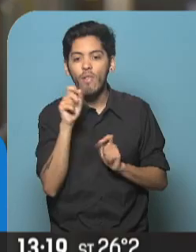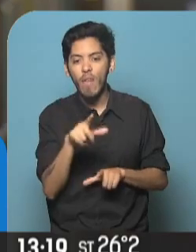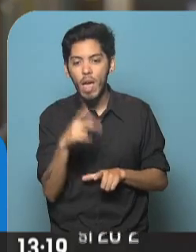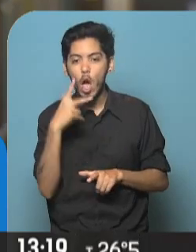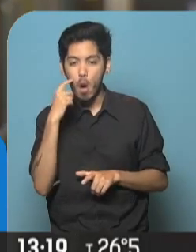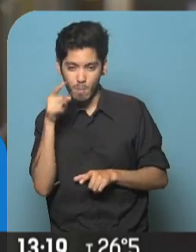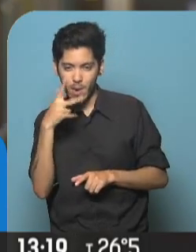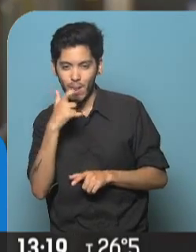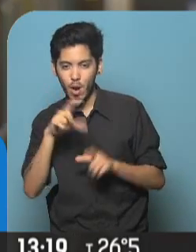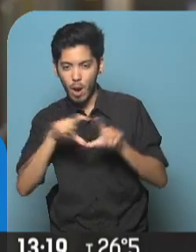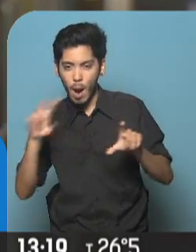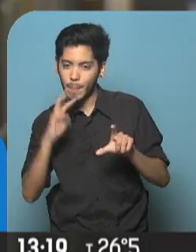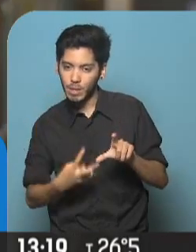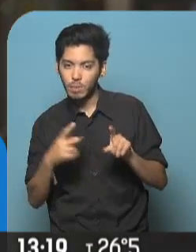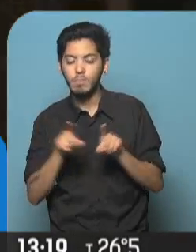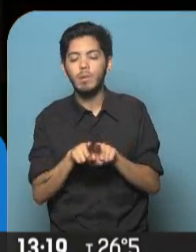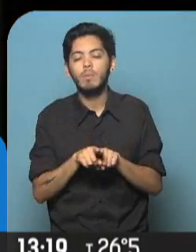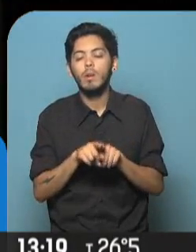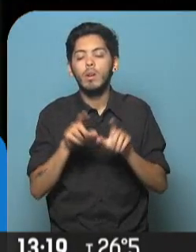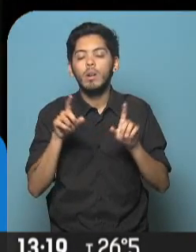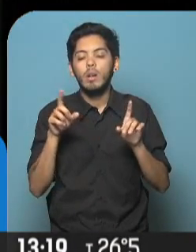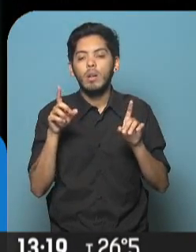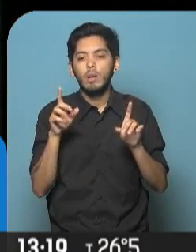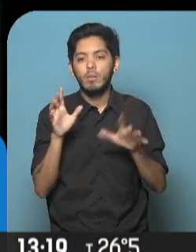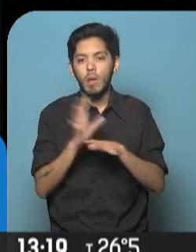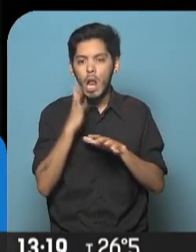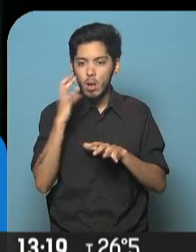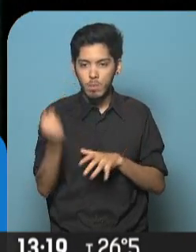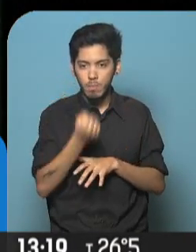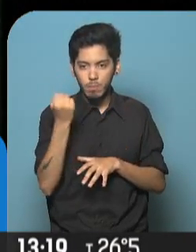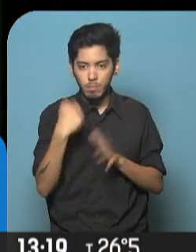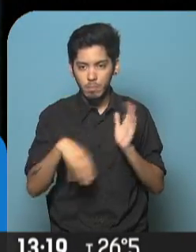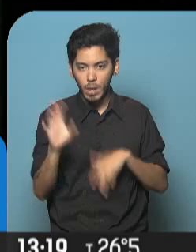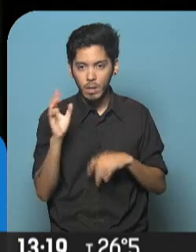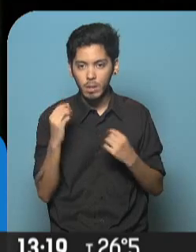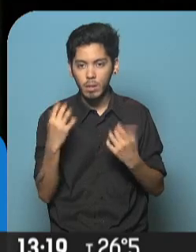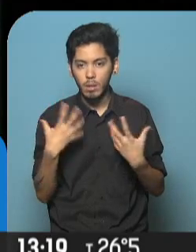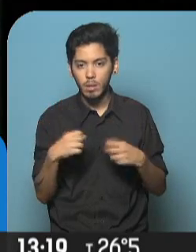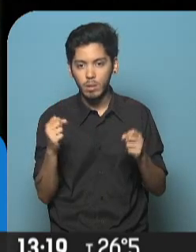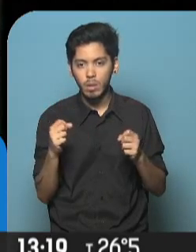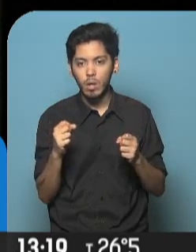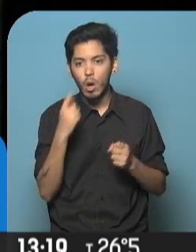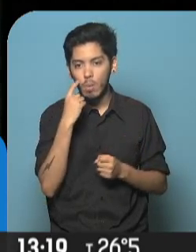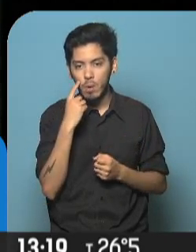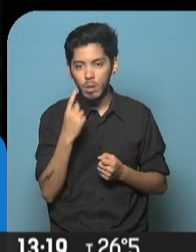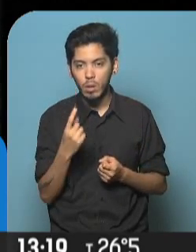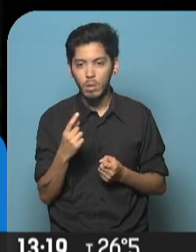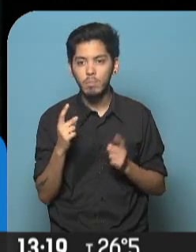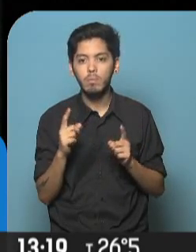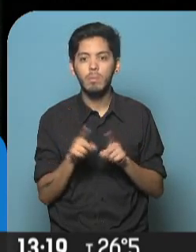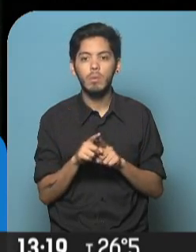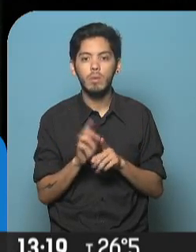los fenómenos más importantes que ha predicho hawking una persona que tuvo cualidades notables porque